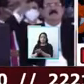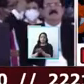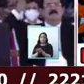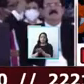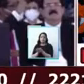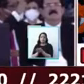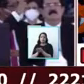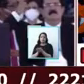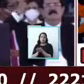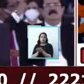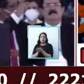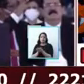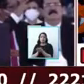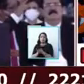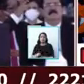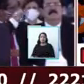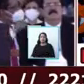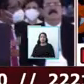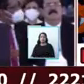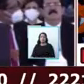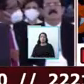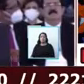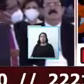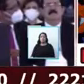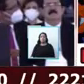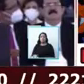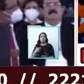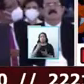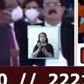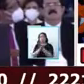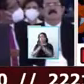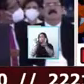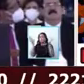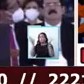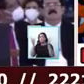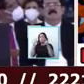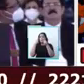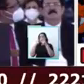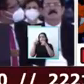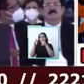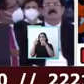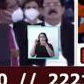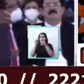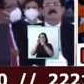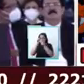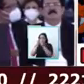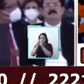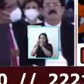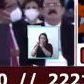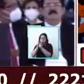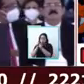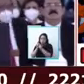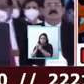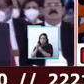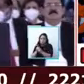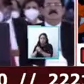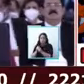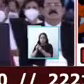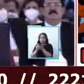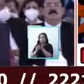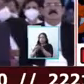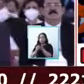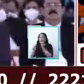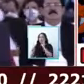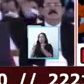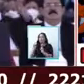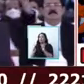hay un proyecto apoyado por organismos internacionales, y está planteando que el gobierno central disponga también de una